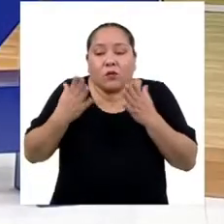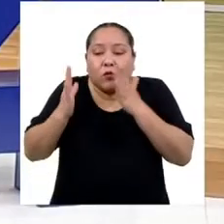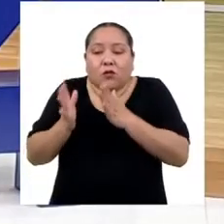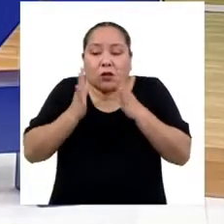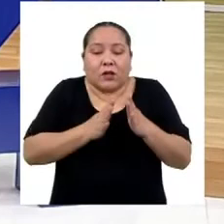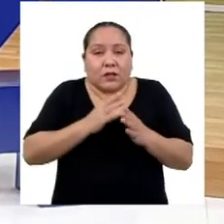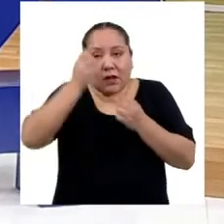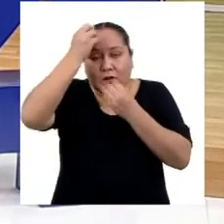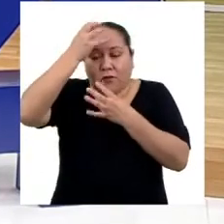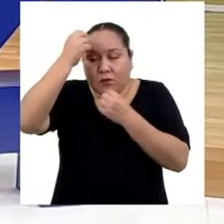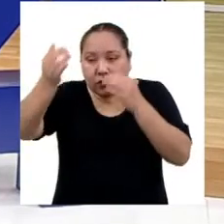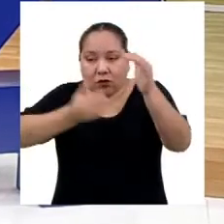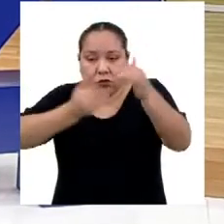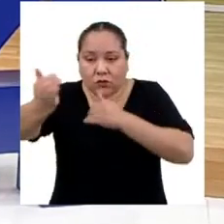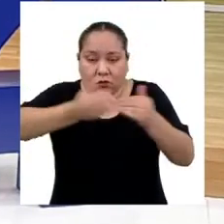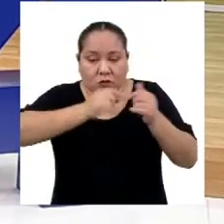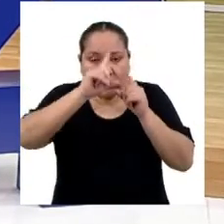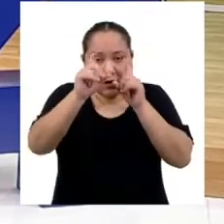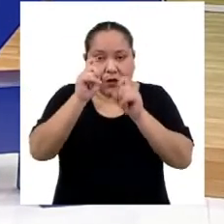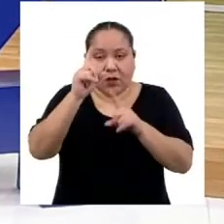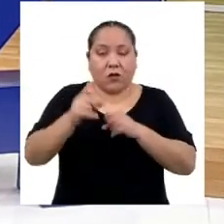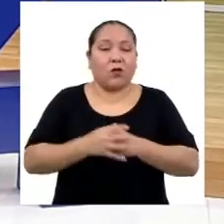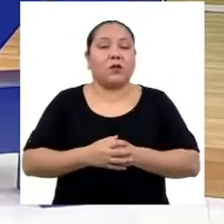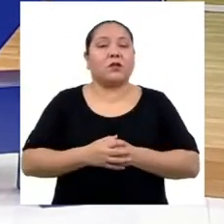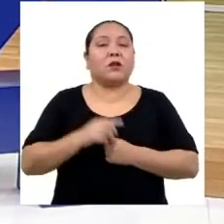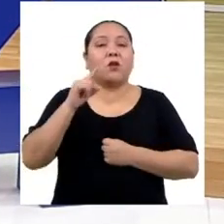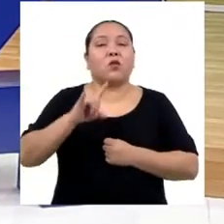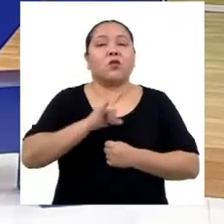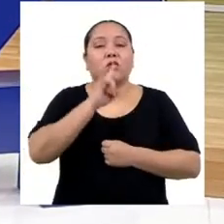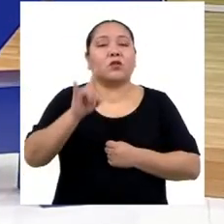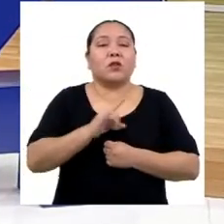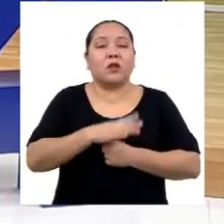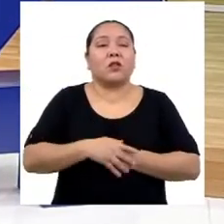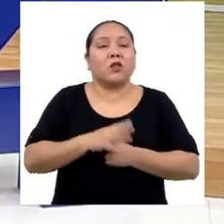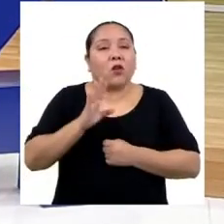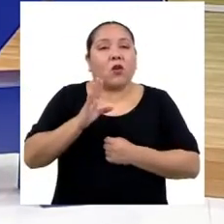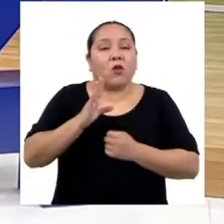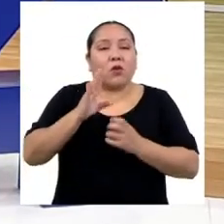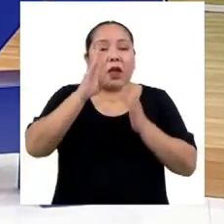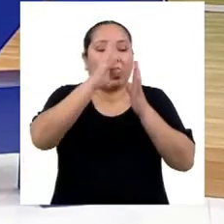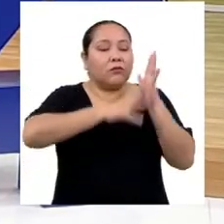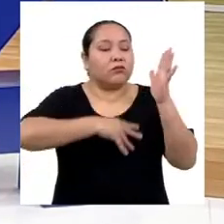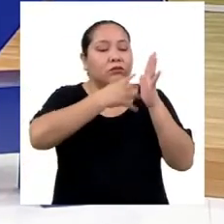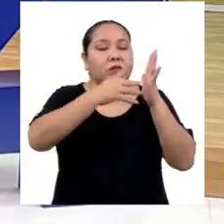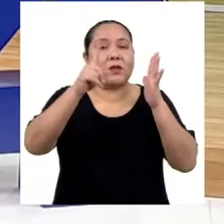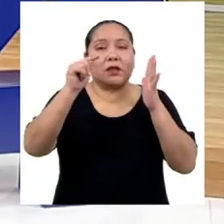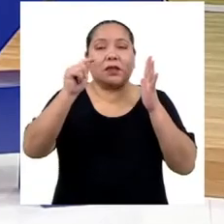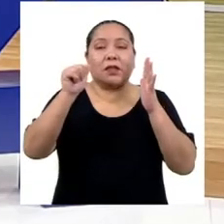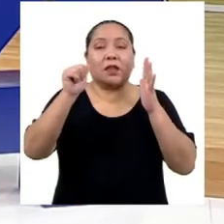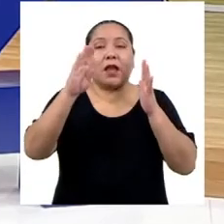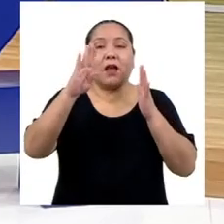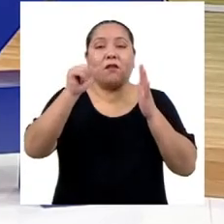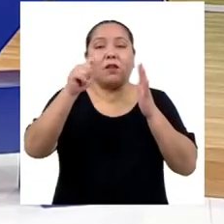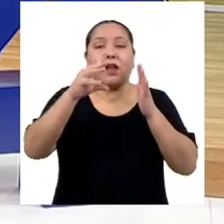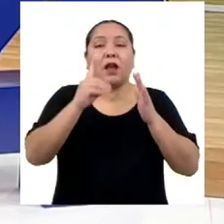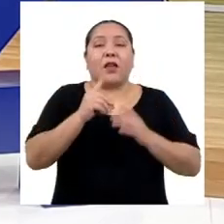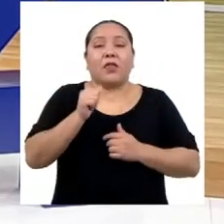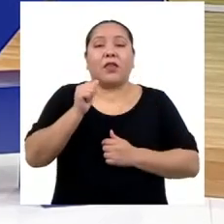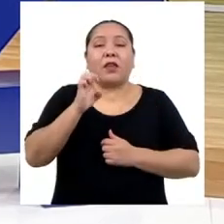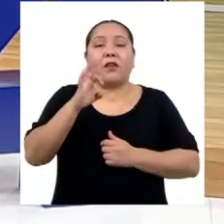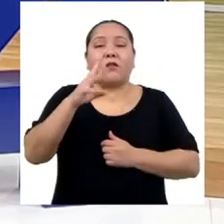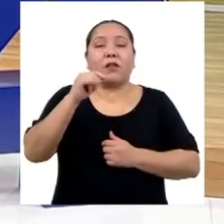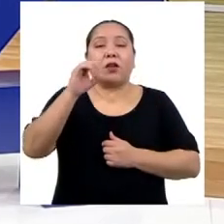datos obtenidos por nuestra encuesta utilizando una tabla de frecuencias para datos cuantitativos,